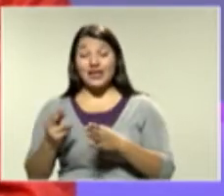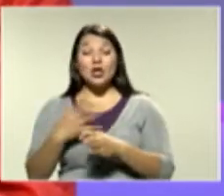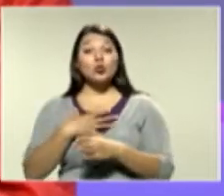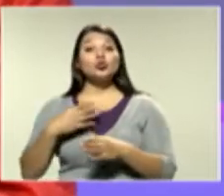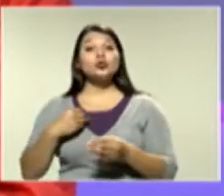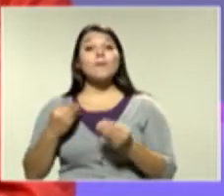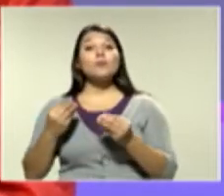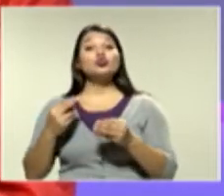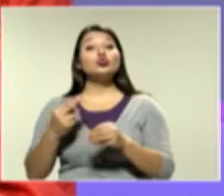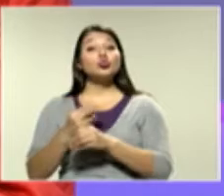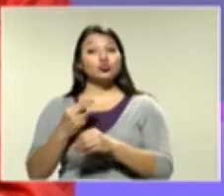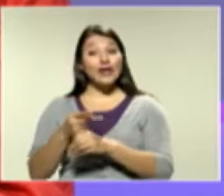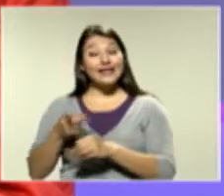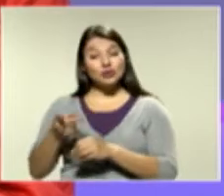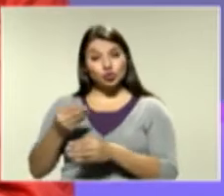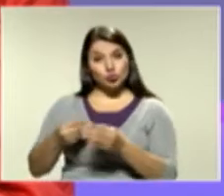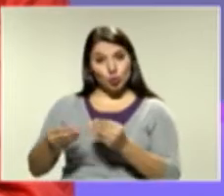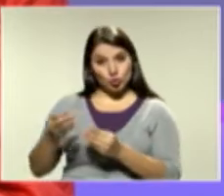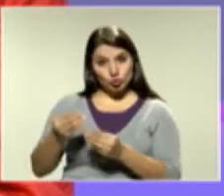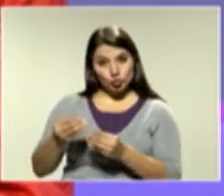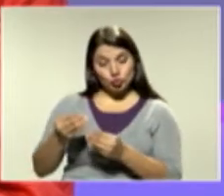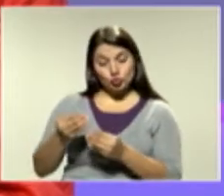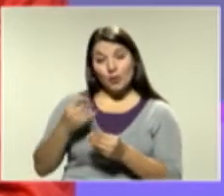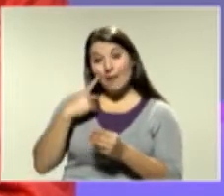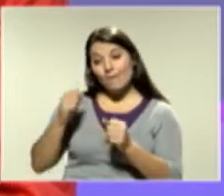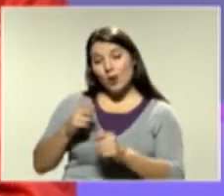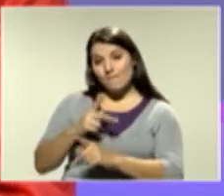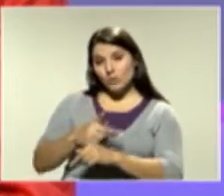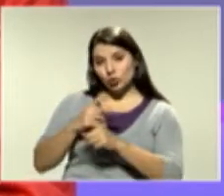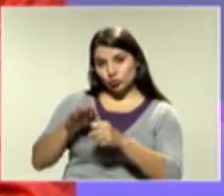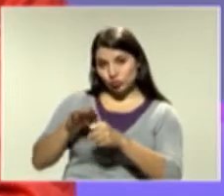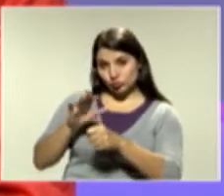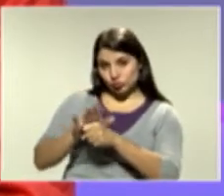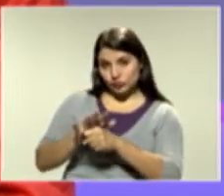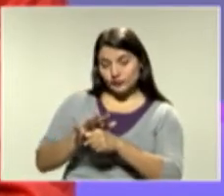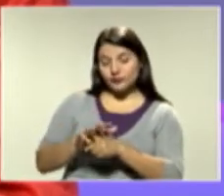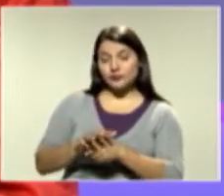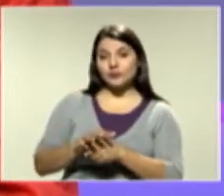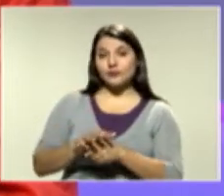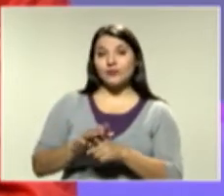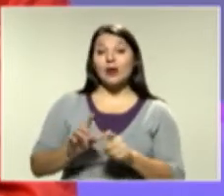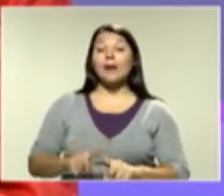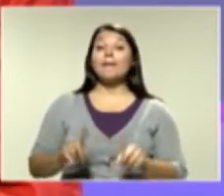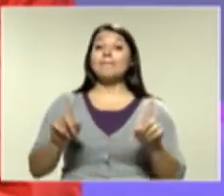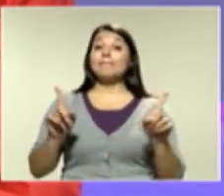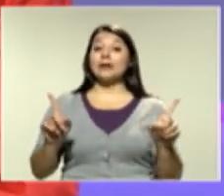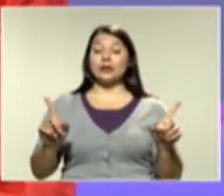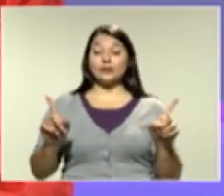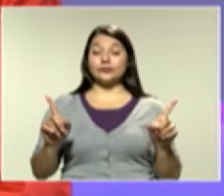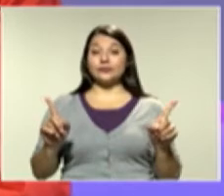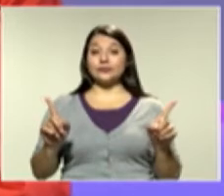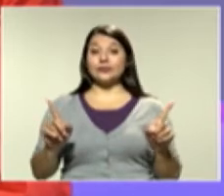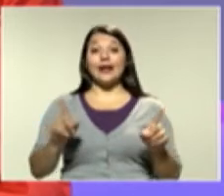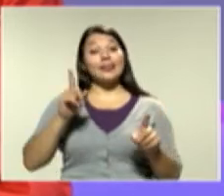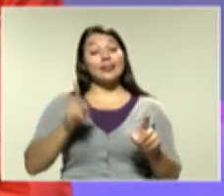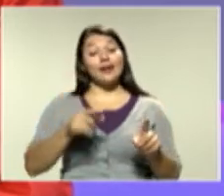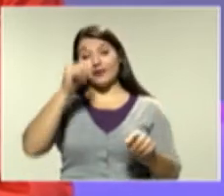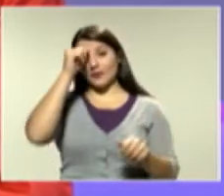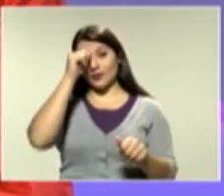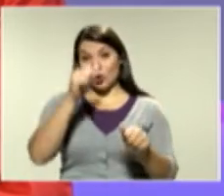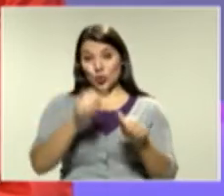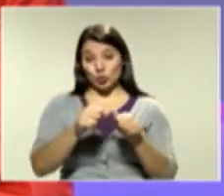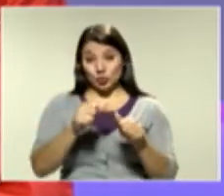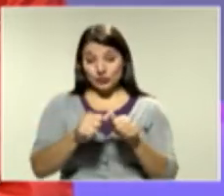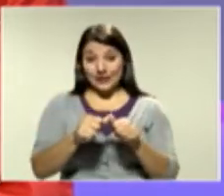utilizarlas porque son muy efectivas contra las plagas. Pero hay que recordar que